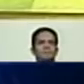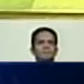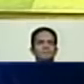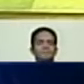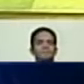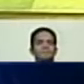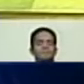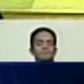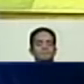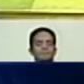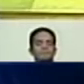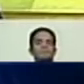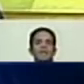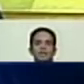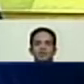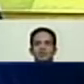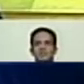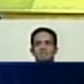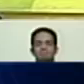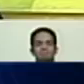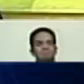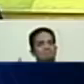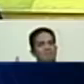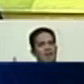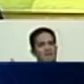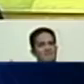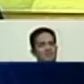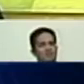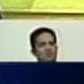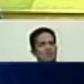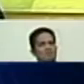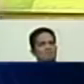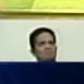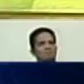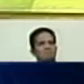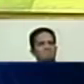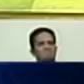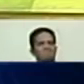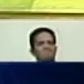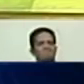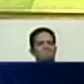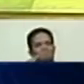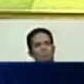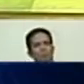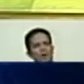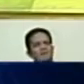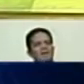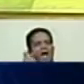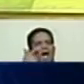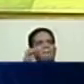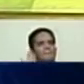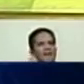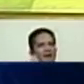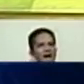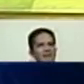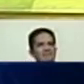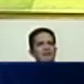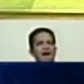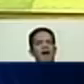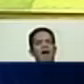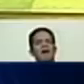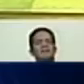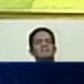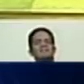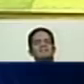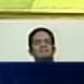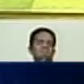de lo que planteen en los medios, de las amenazas de sus voceros, de tratar de llevar adelante un